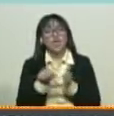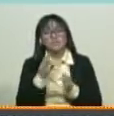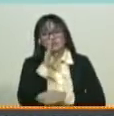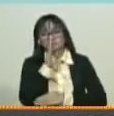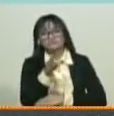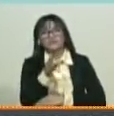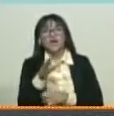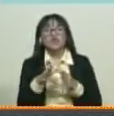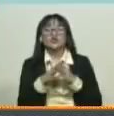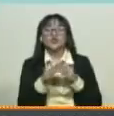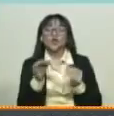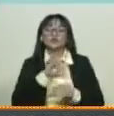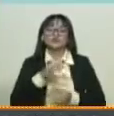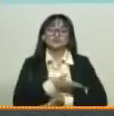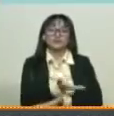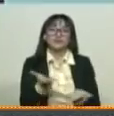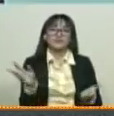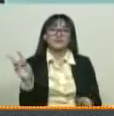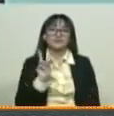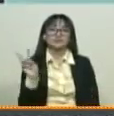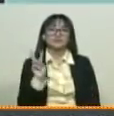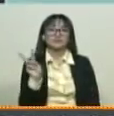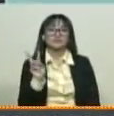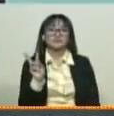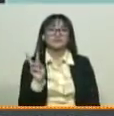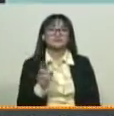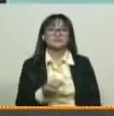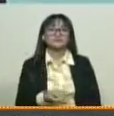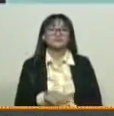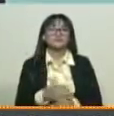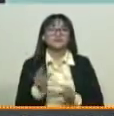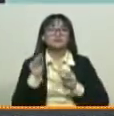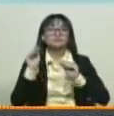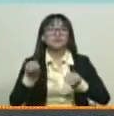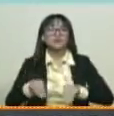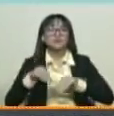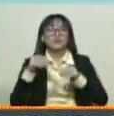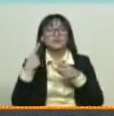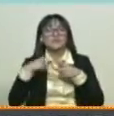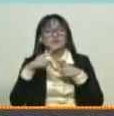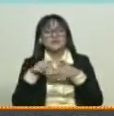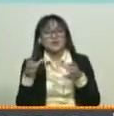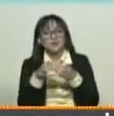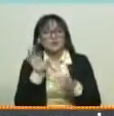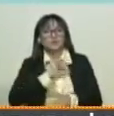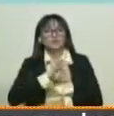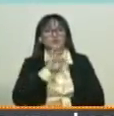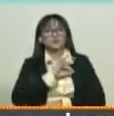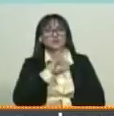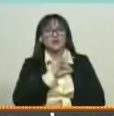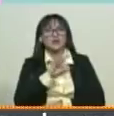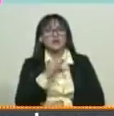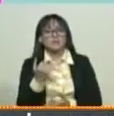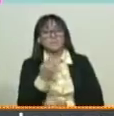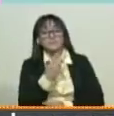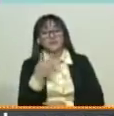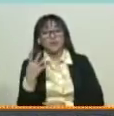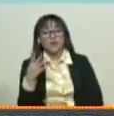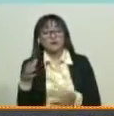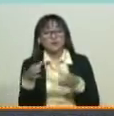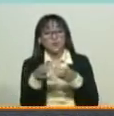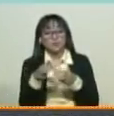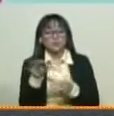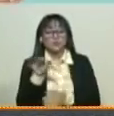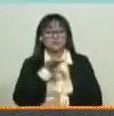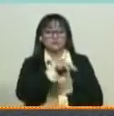dirigimos a toda la sociedad venezolana, porque es un llamado desde los distintos sectores sociales, y en este caso 24 redes